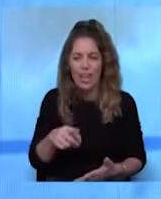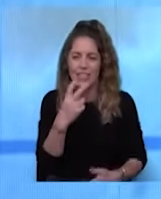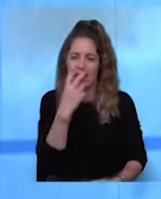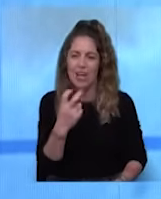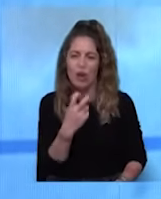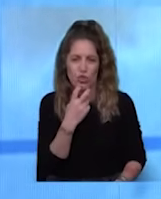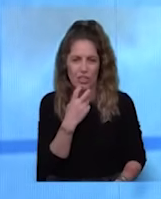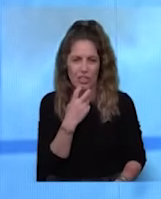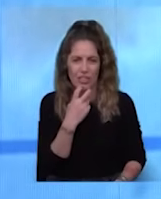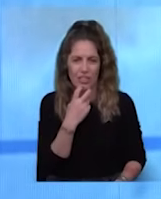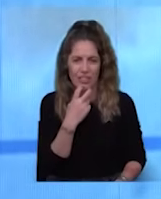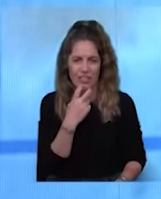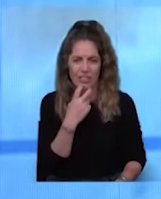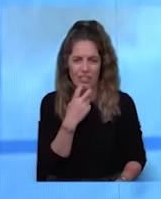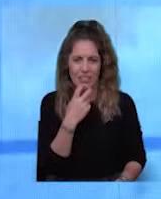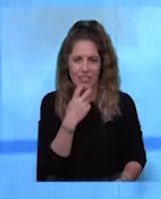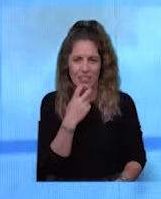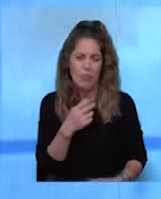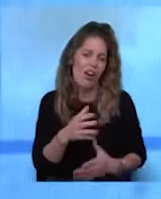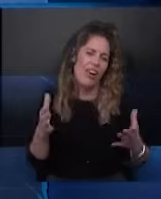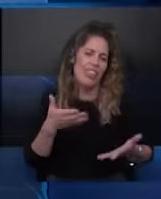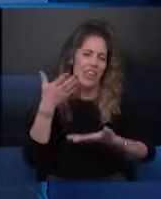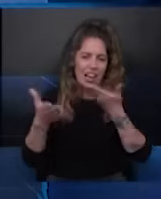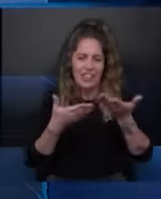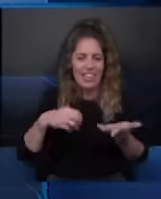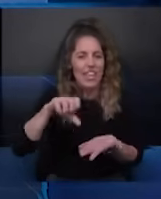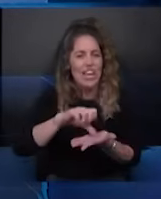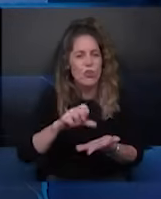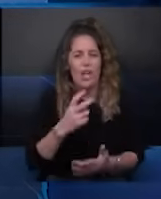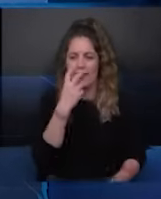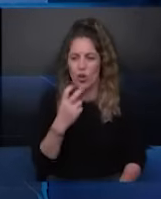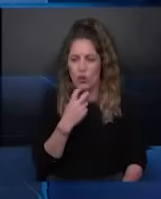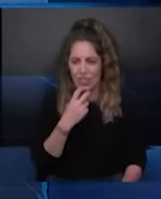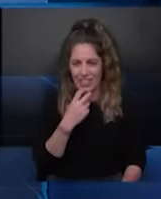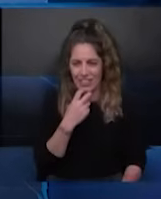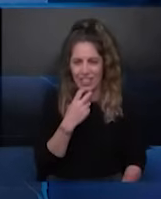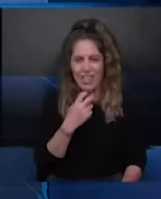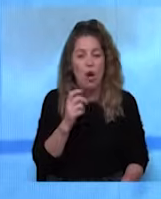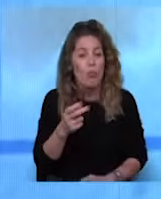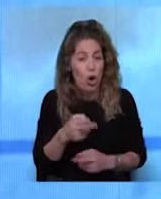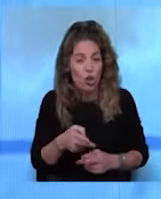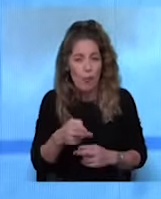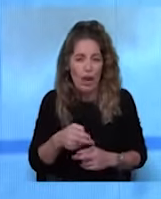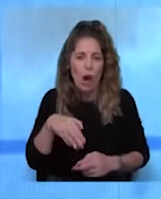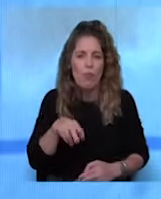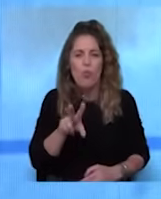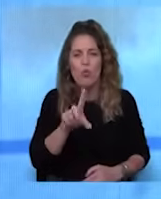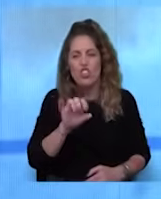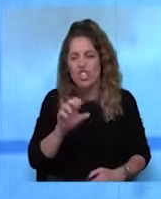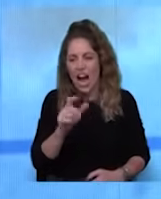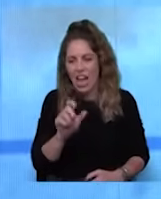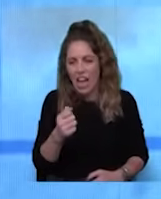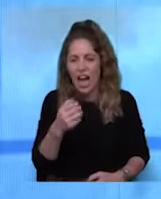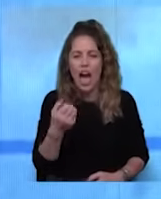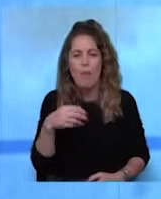vivo en un rancho por por grandes cantantes de la ciudad San José vaya y puedo nombrarte Malena muala te puedo Sebastián